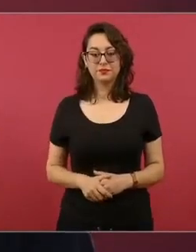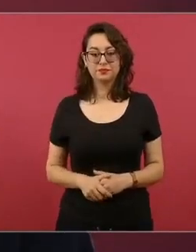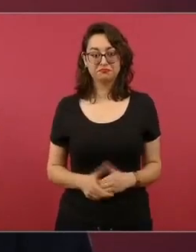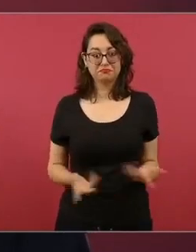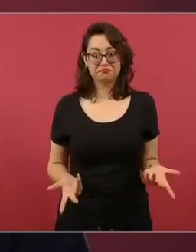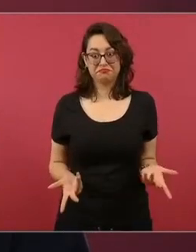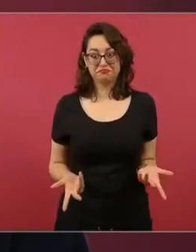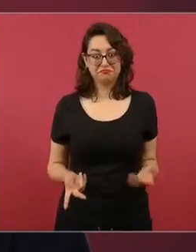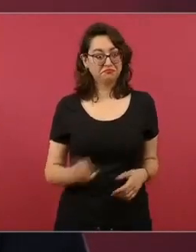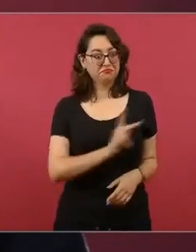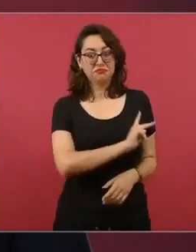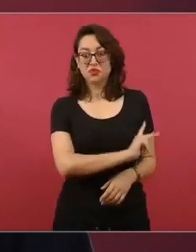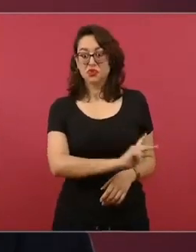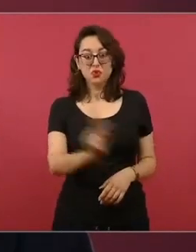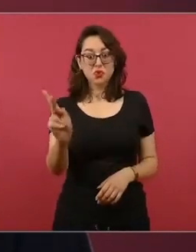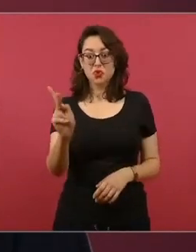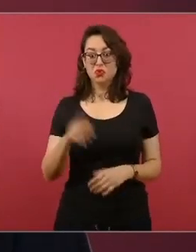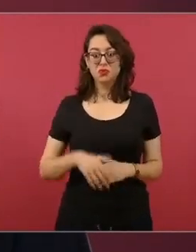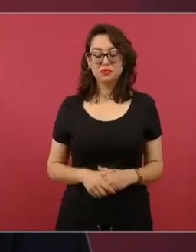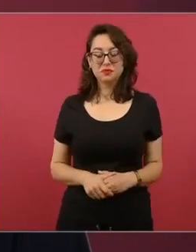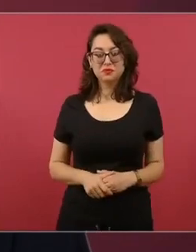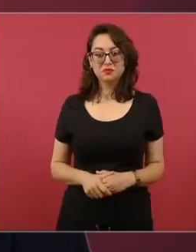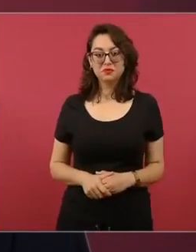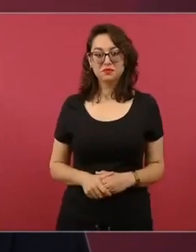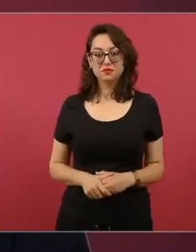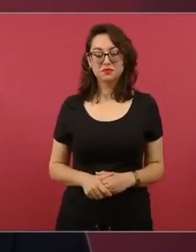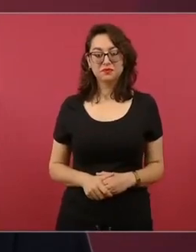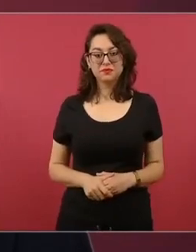Todos los del PAN.